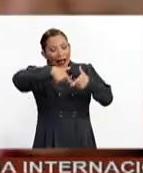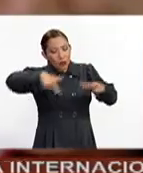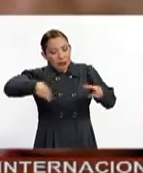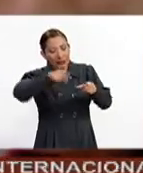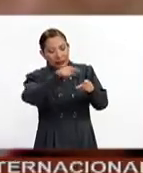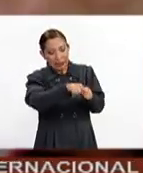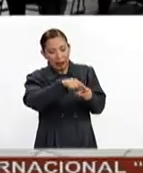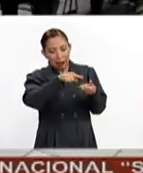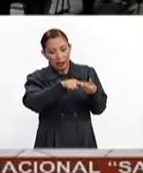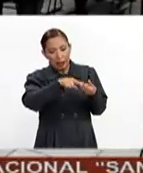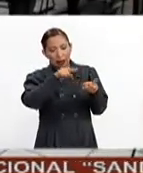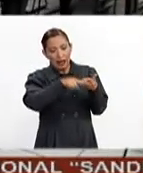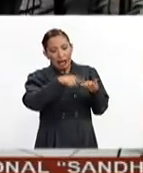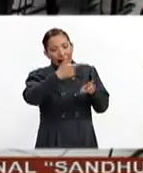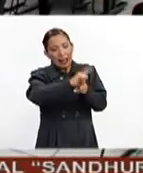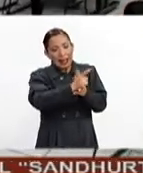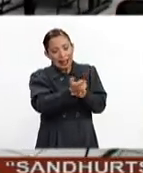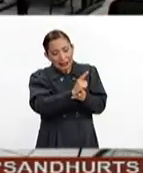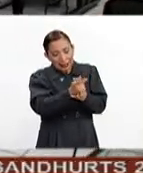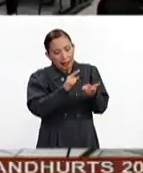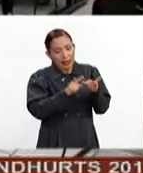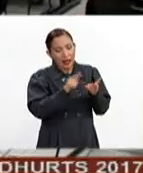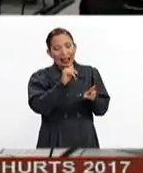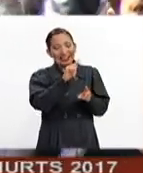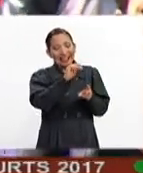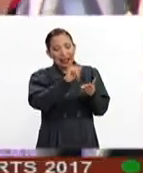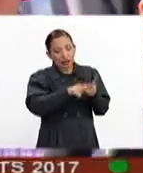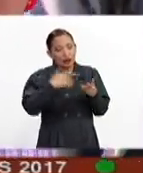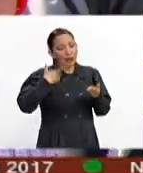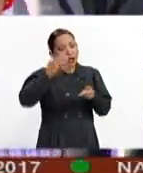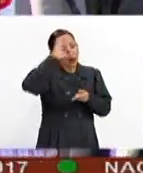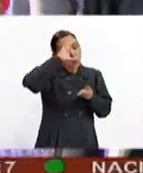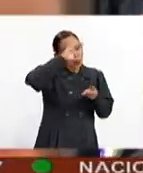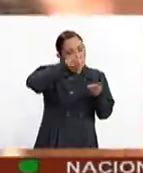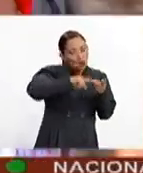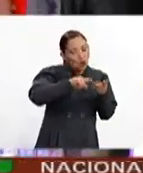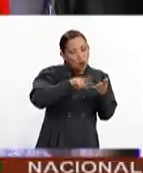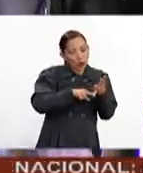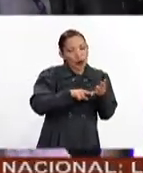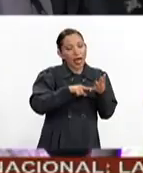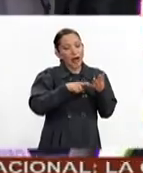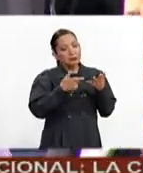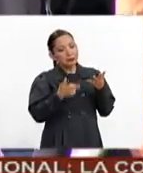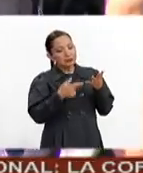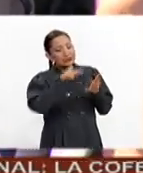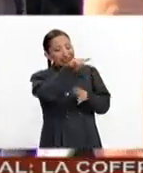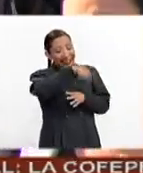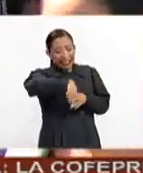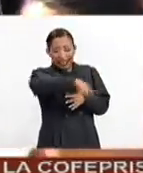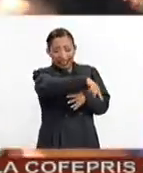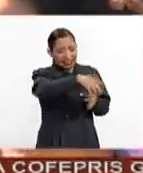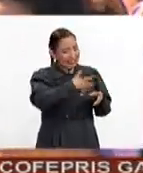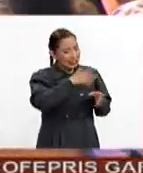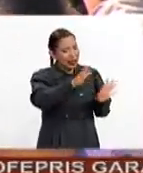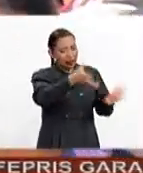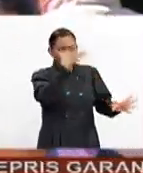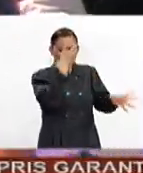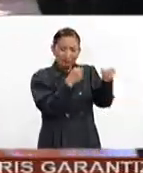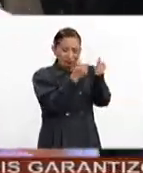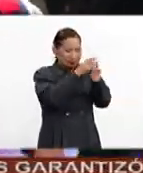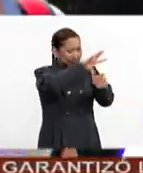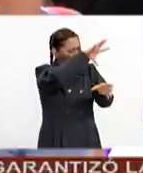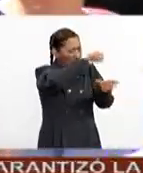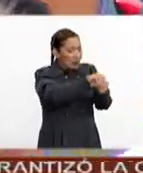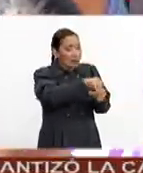lingüística, tienen materias de literatura, materias de mediación cultural, es decir, ellos tienen una formación muy